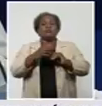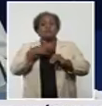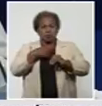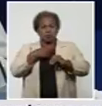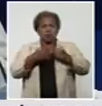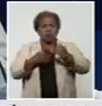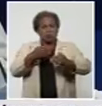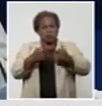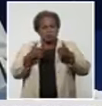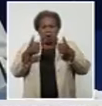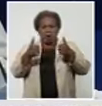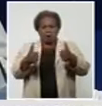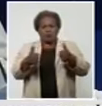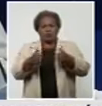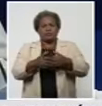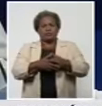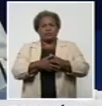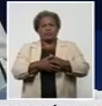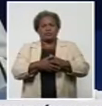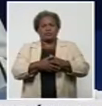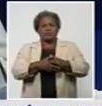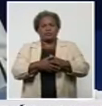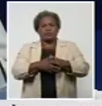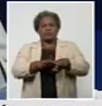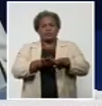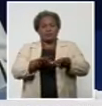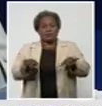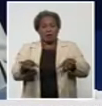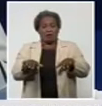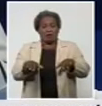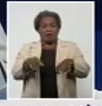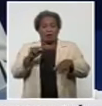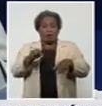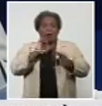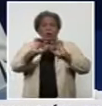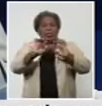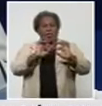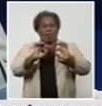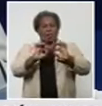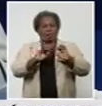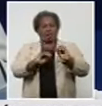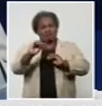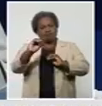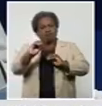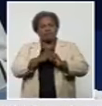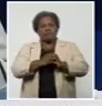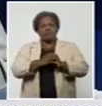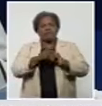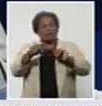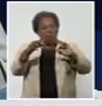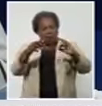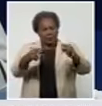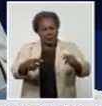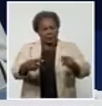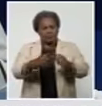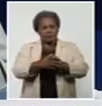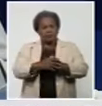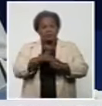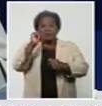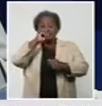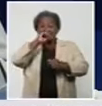y ya pasa al estado de cuidado. De todas formas, reitero, terminamos el